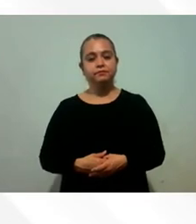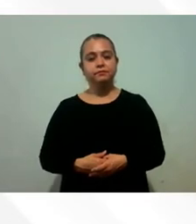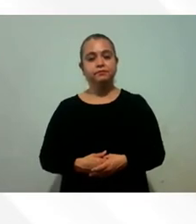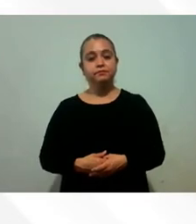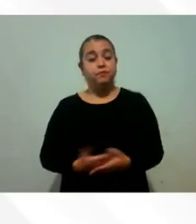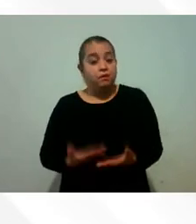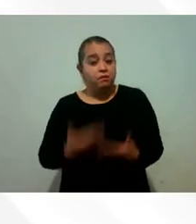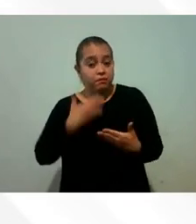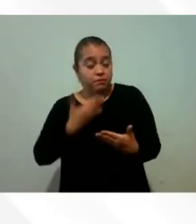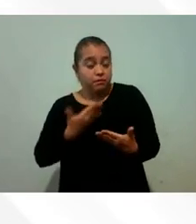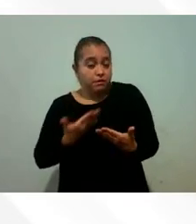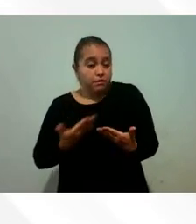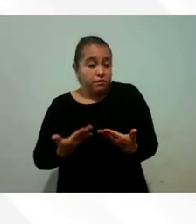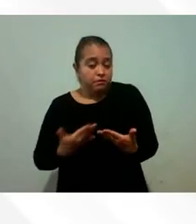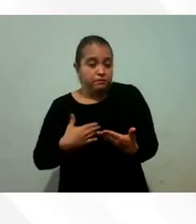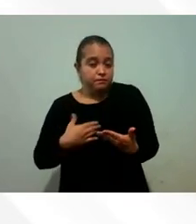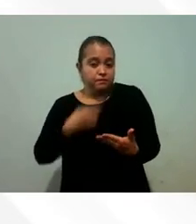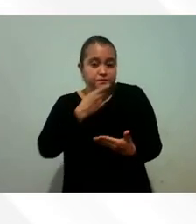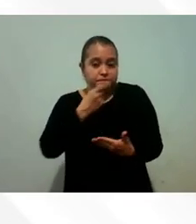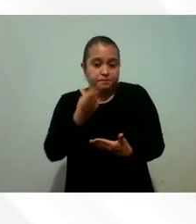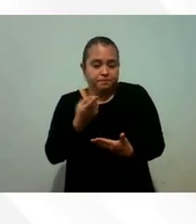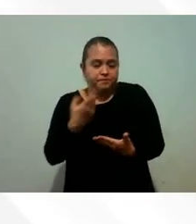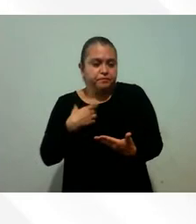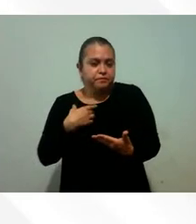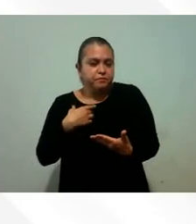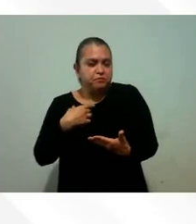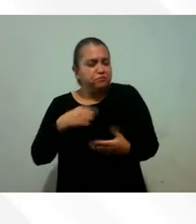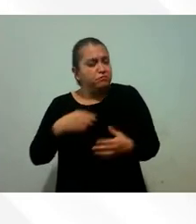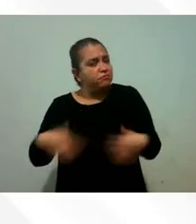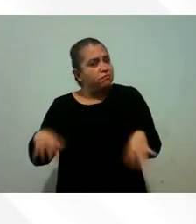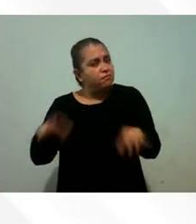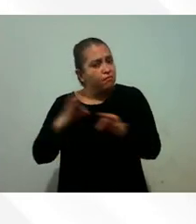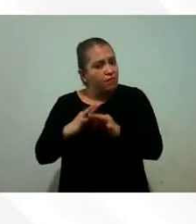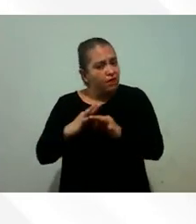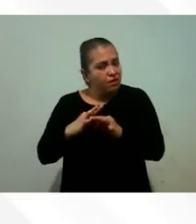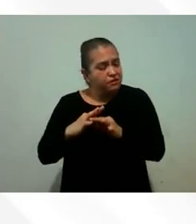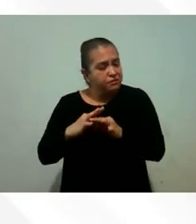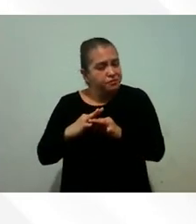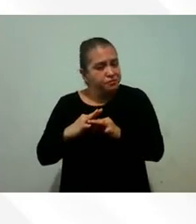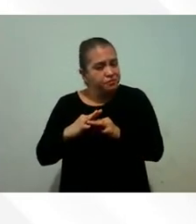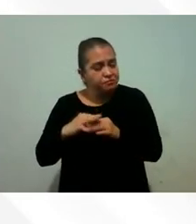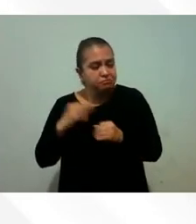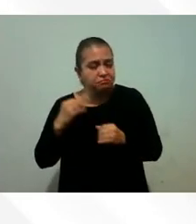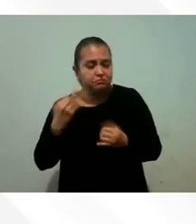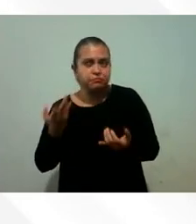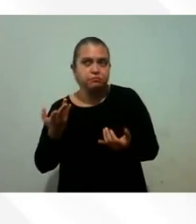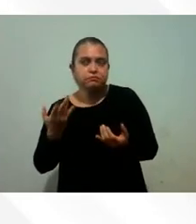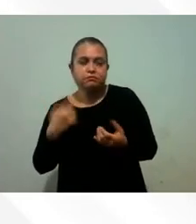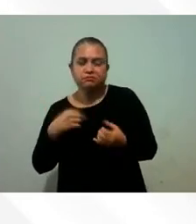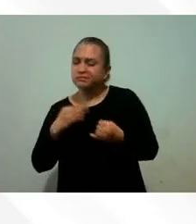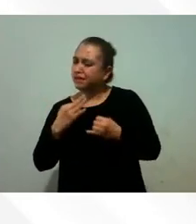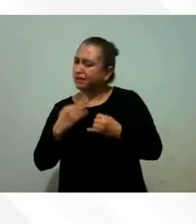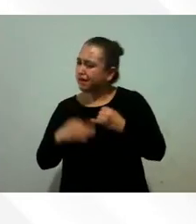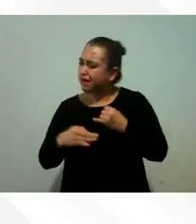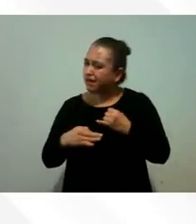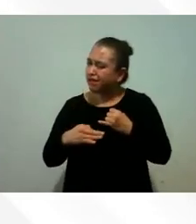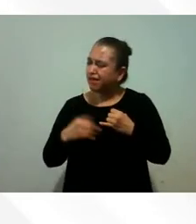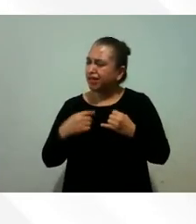Y bueno, por acá nos están diciendo, ¿no? Qué importante un poco suspender el prejuicio, ¿no? En la forma en